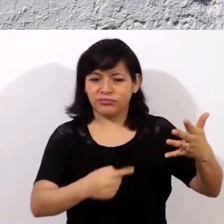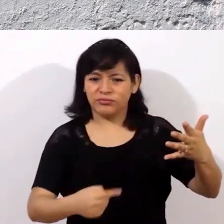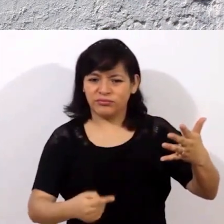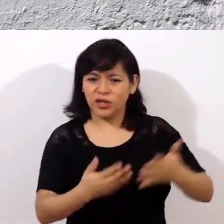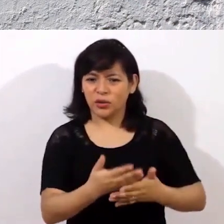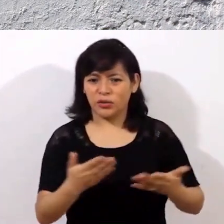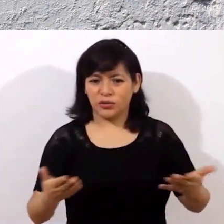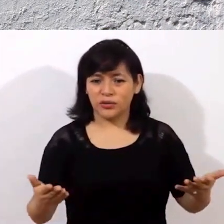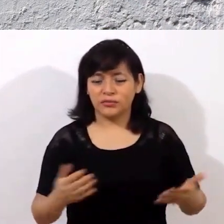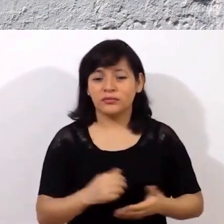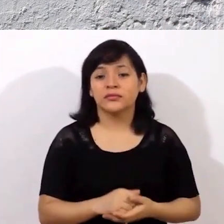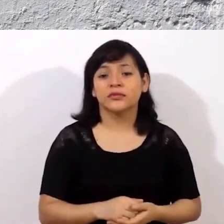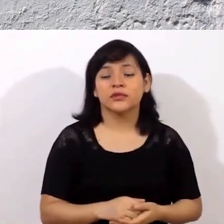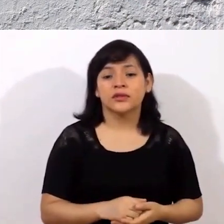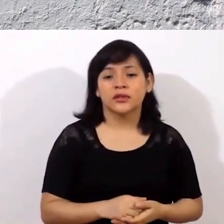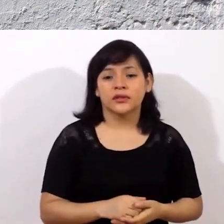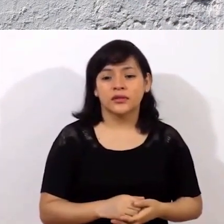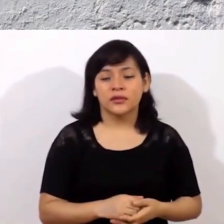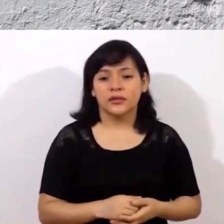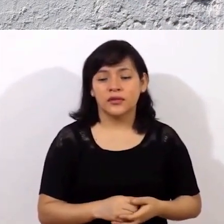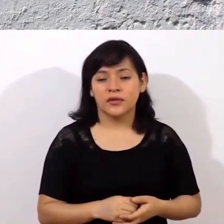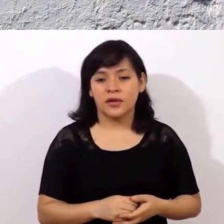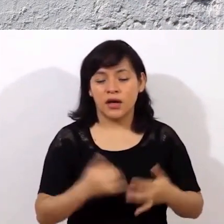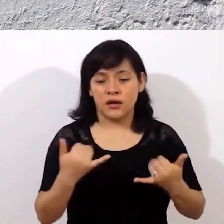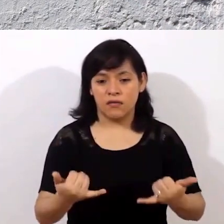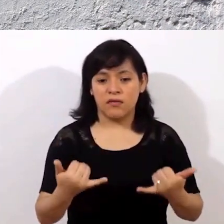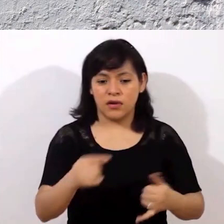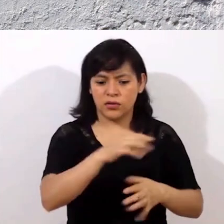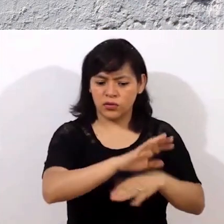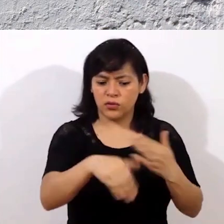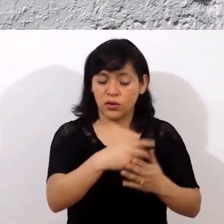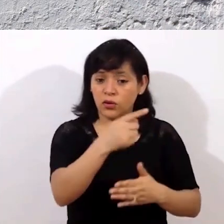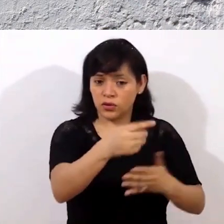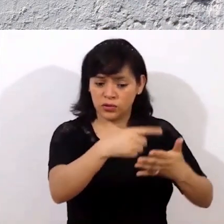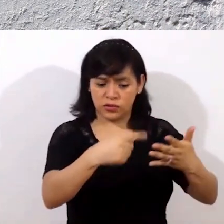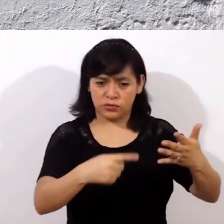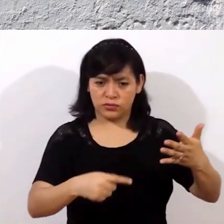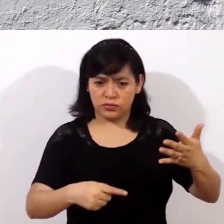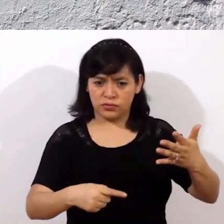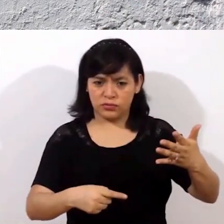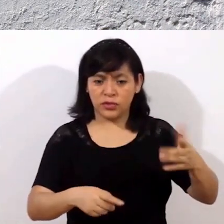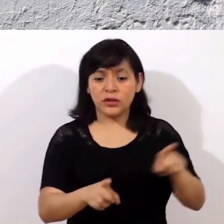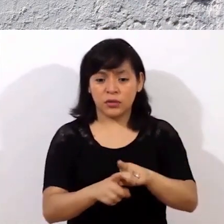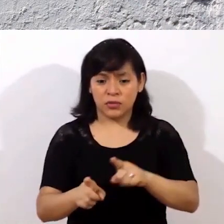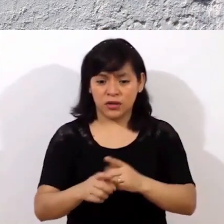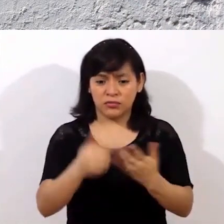que conforman todo un bloque. Esto nos lleva entonces al concepto